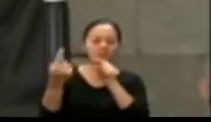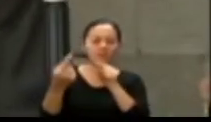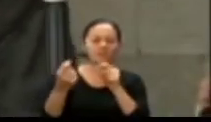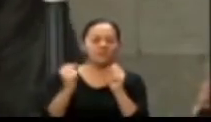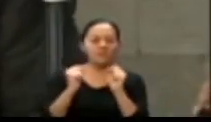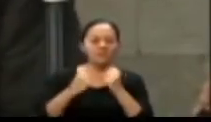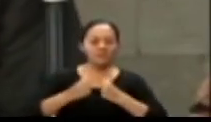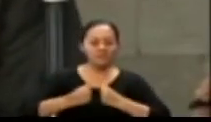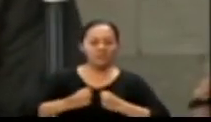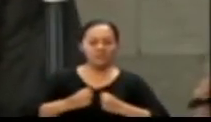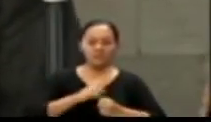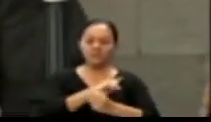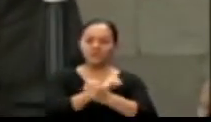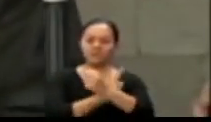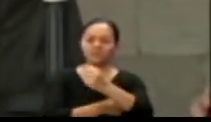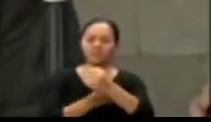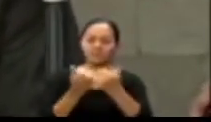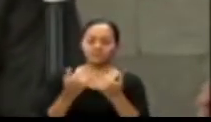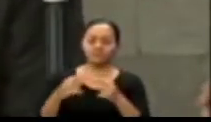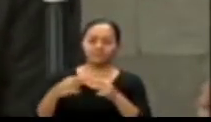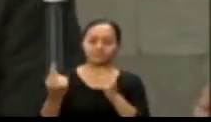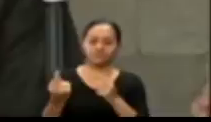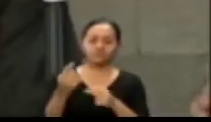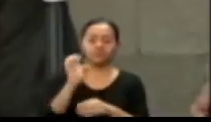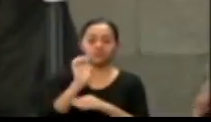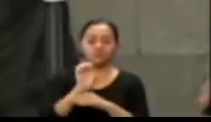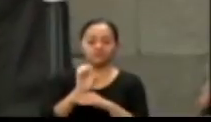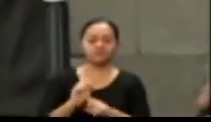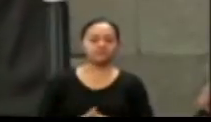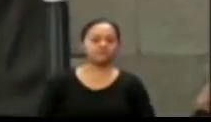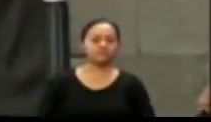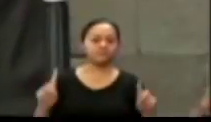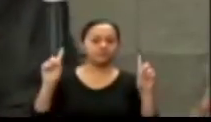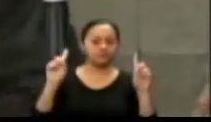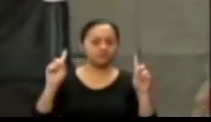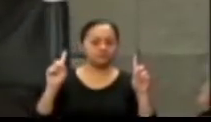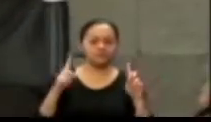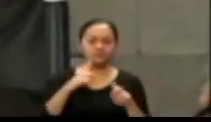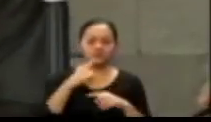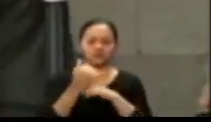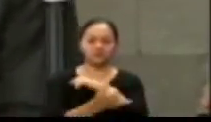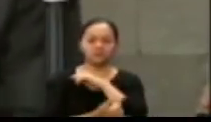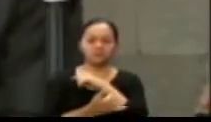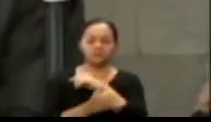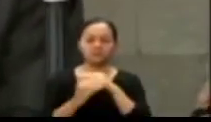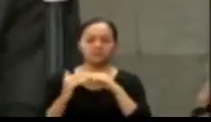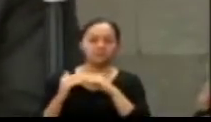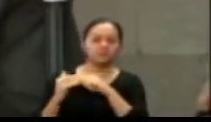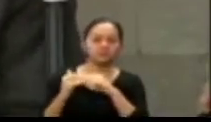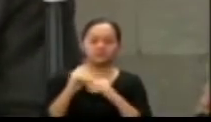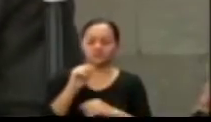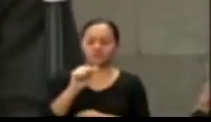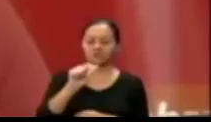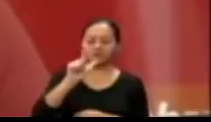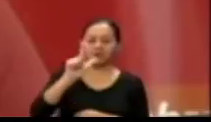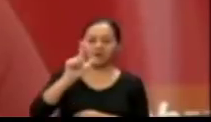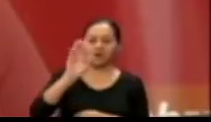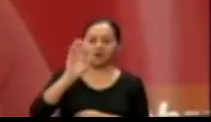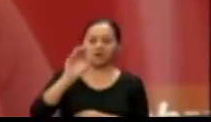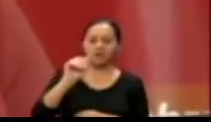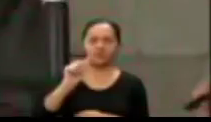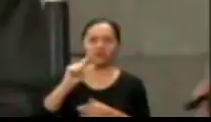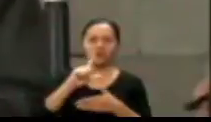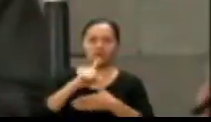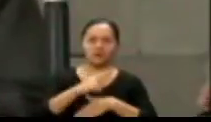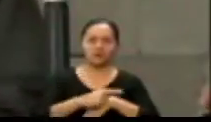dura, fuerte actualmente, yo noto que es un país completamente distinto de otros países, digamos que no están en el marco del ALBA y de los países